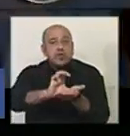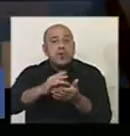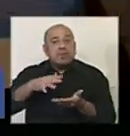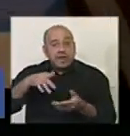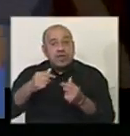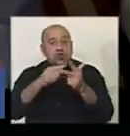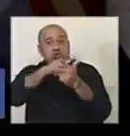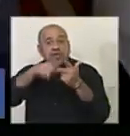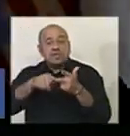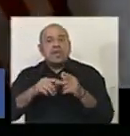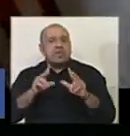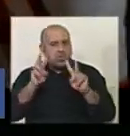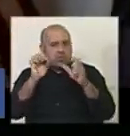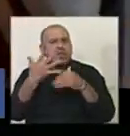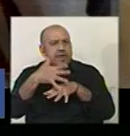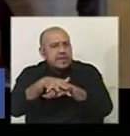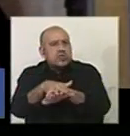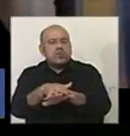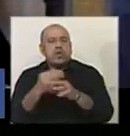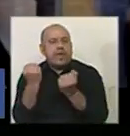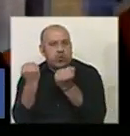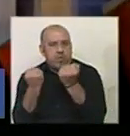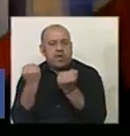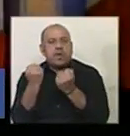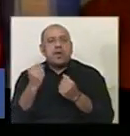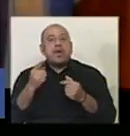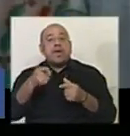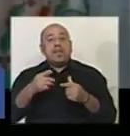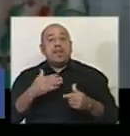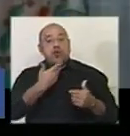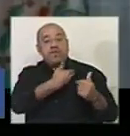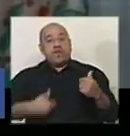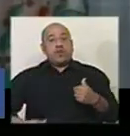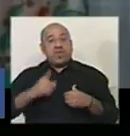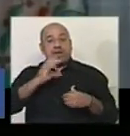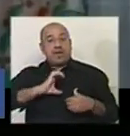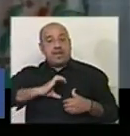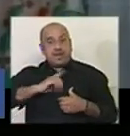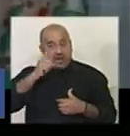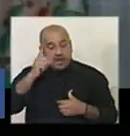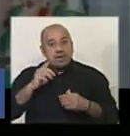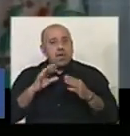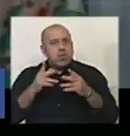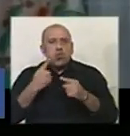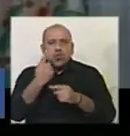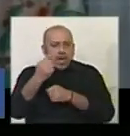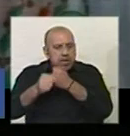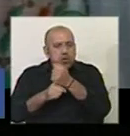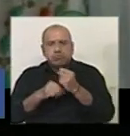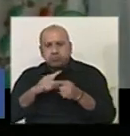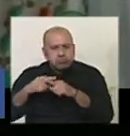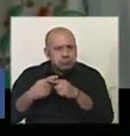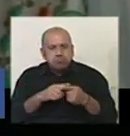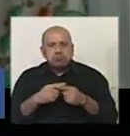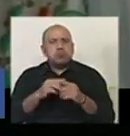más inclusivo y responsable. Por su parte, el gobierno canadiense resaltó el año intenso de negociaciones para llegar a